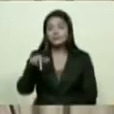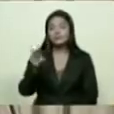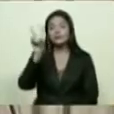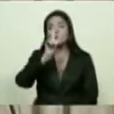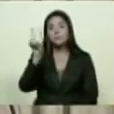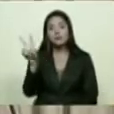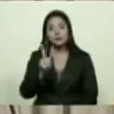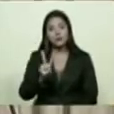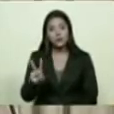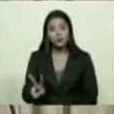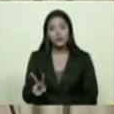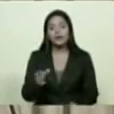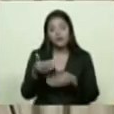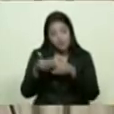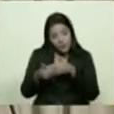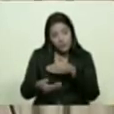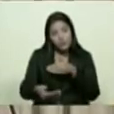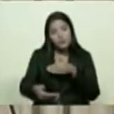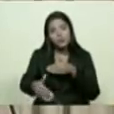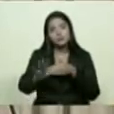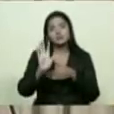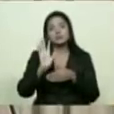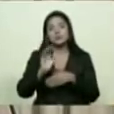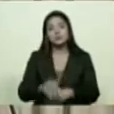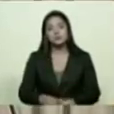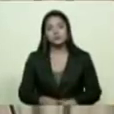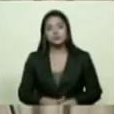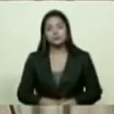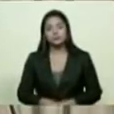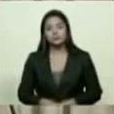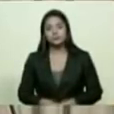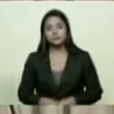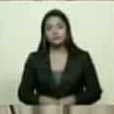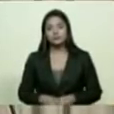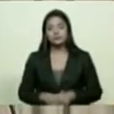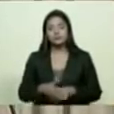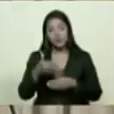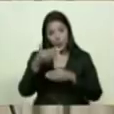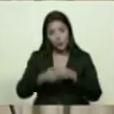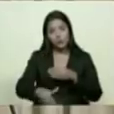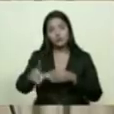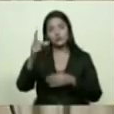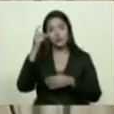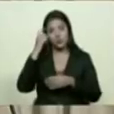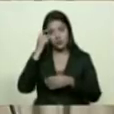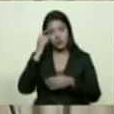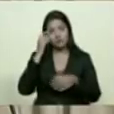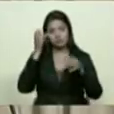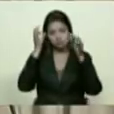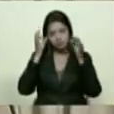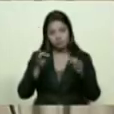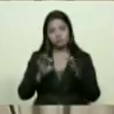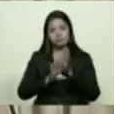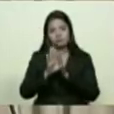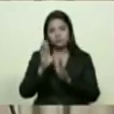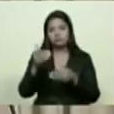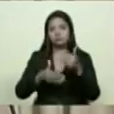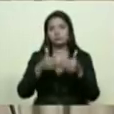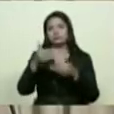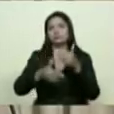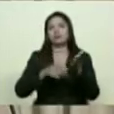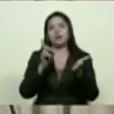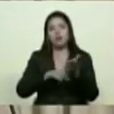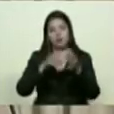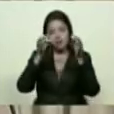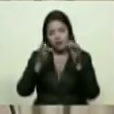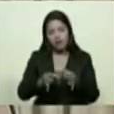Venezuela, en las próximas horas, en los próximos días, estará avanzando hacia la